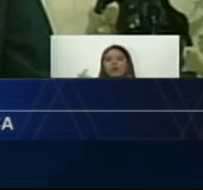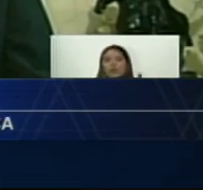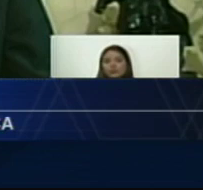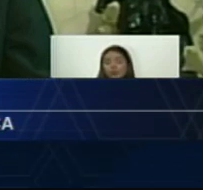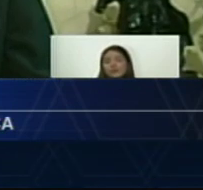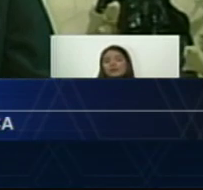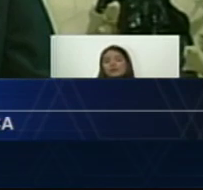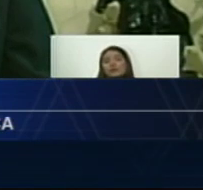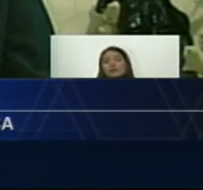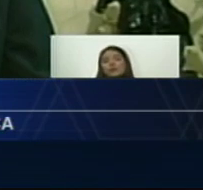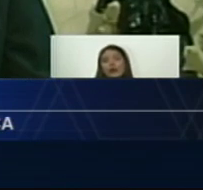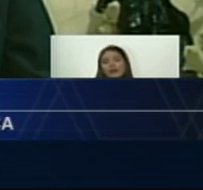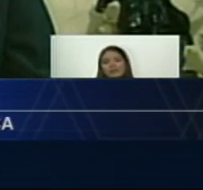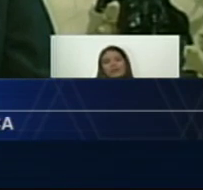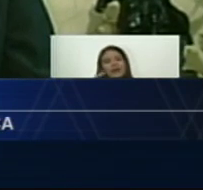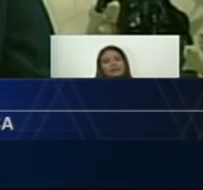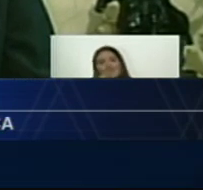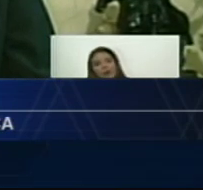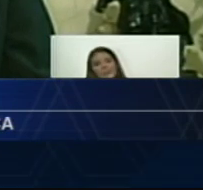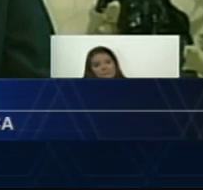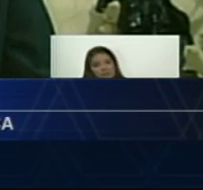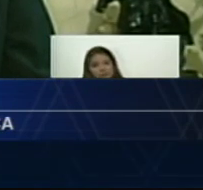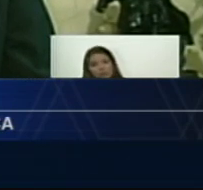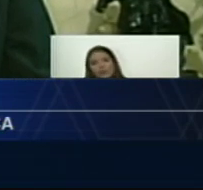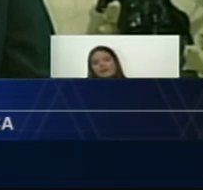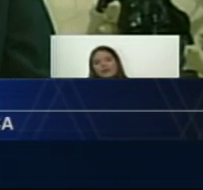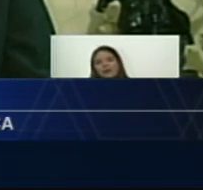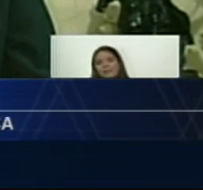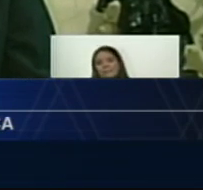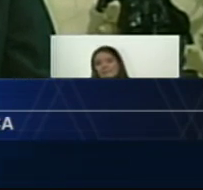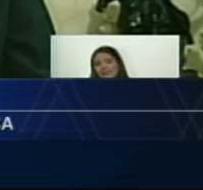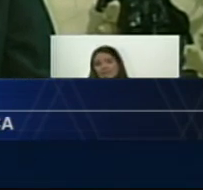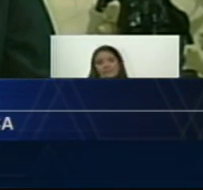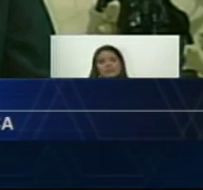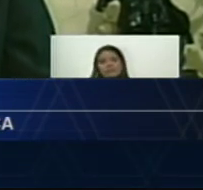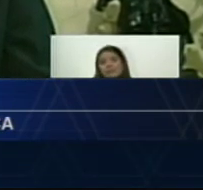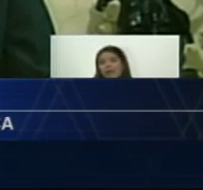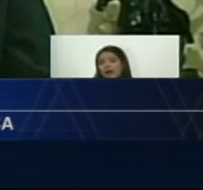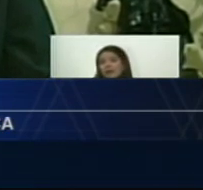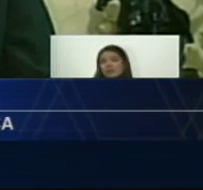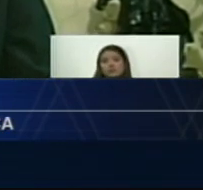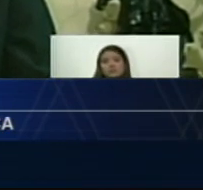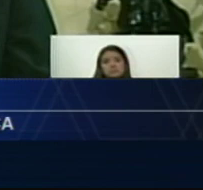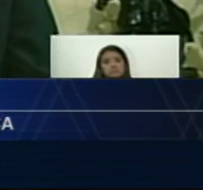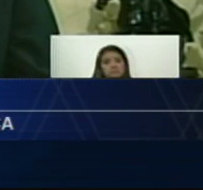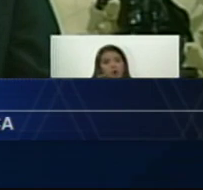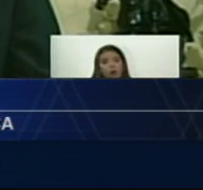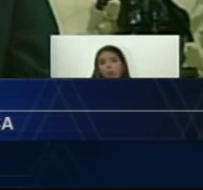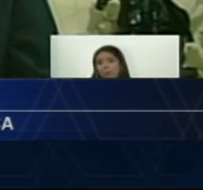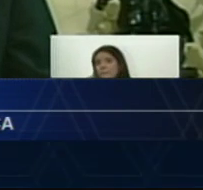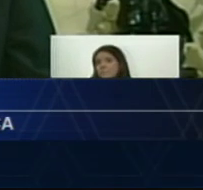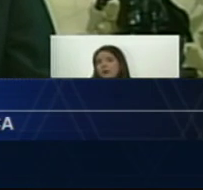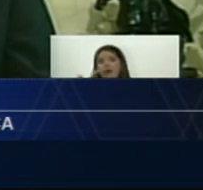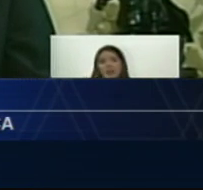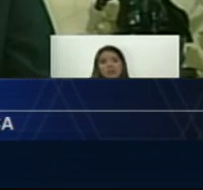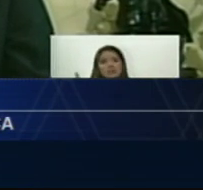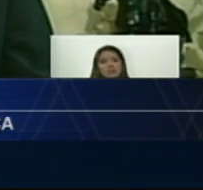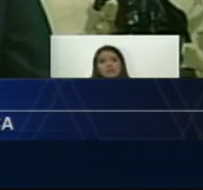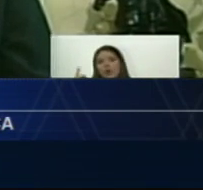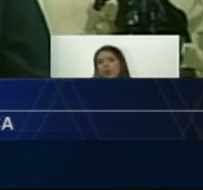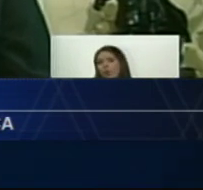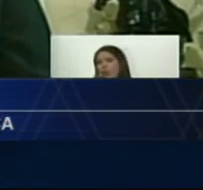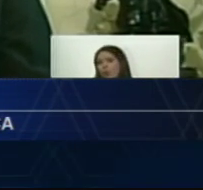negativamente en los ciudadanos y ciudadanas, dificultando el ejercicio de su derecho a disponer y acceder libremente a bienes y